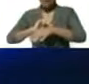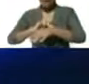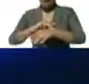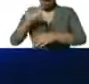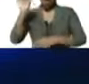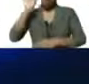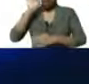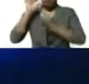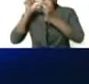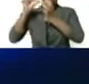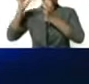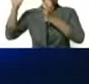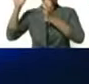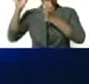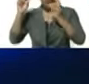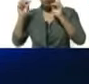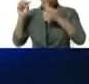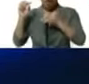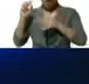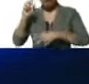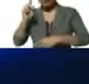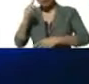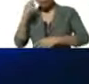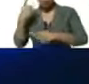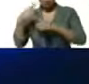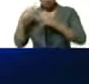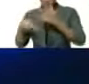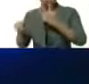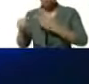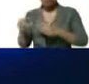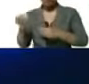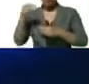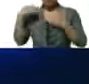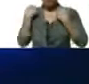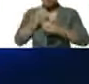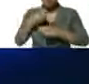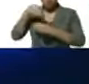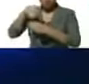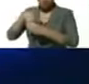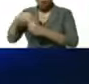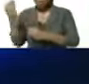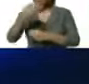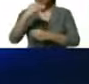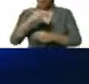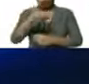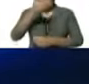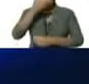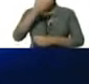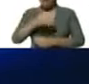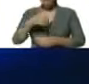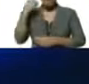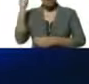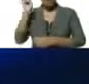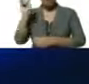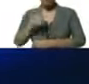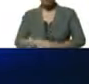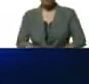termómetros infrarrojos, entre otros, trajes de aislamientos y más mascarillas para